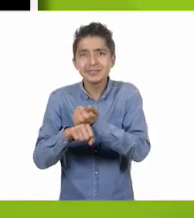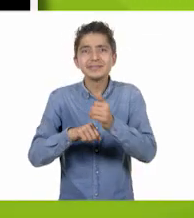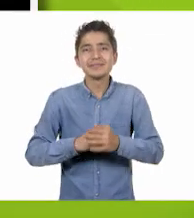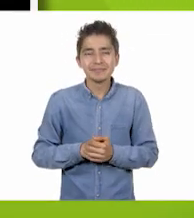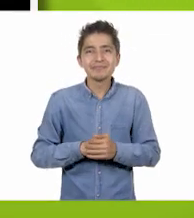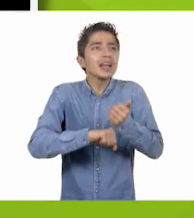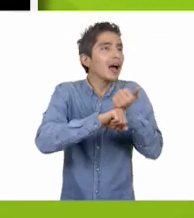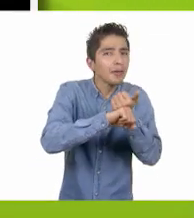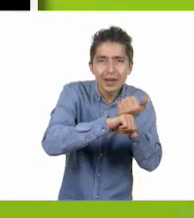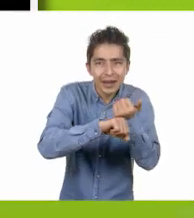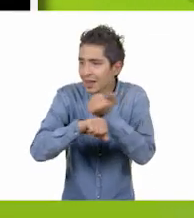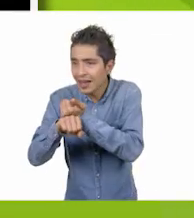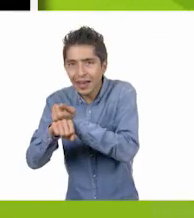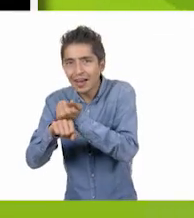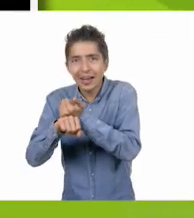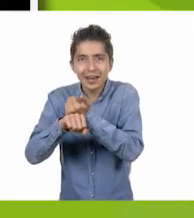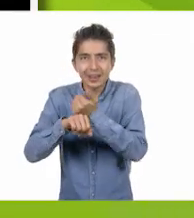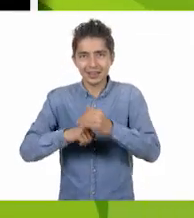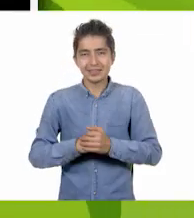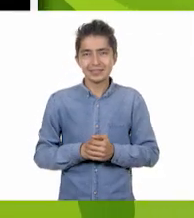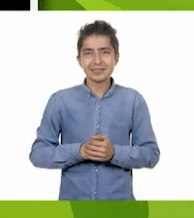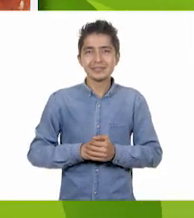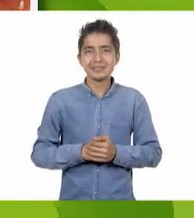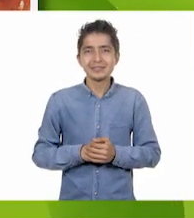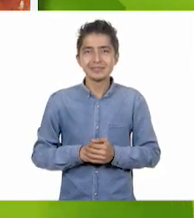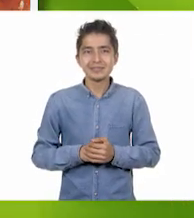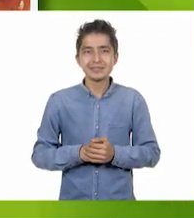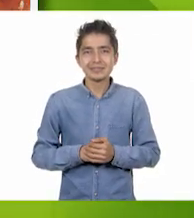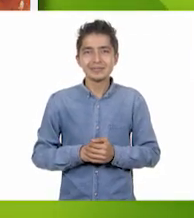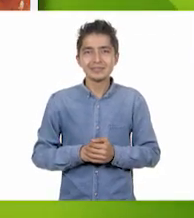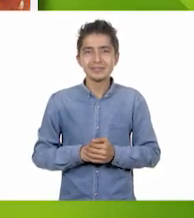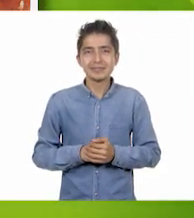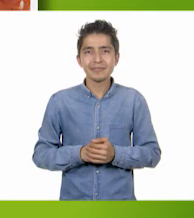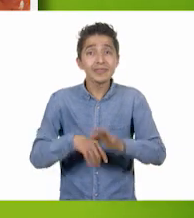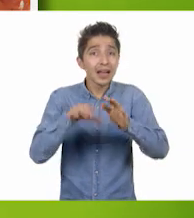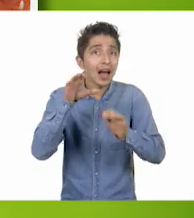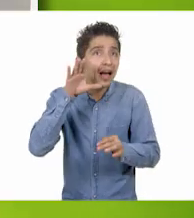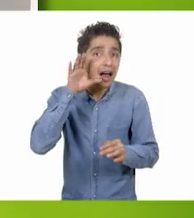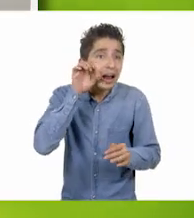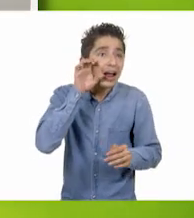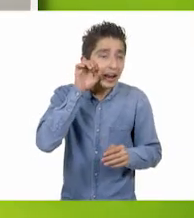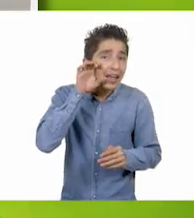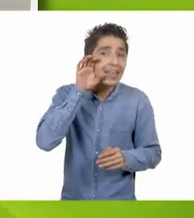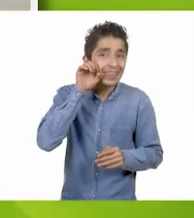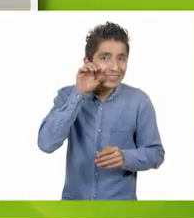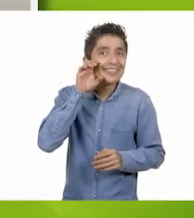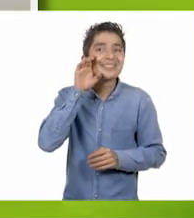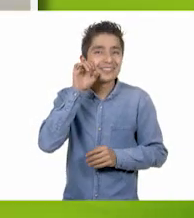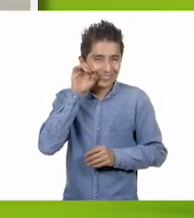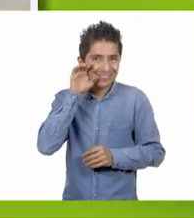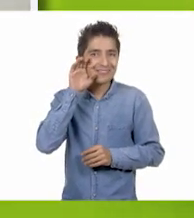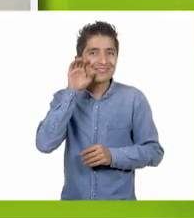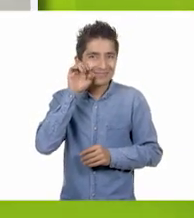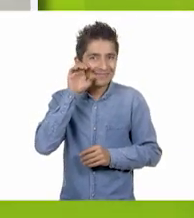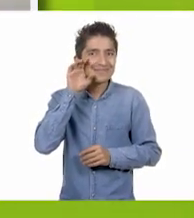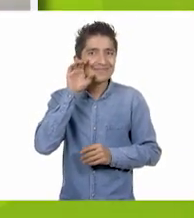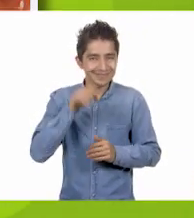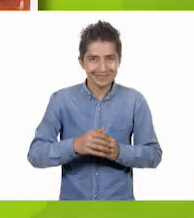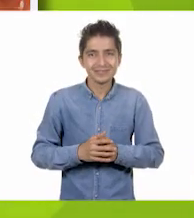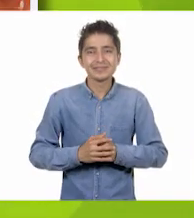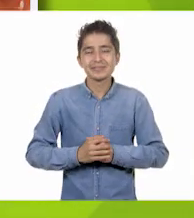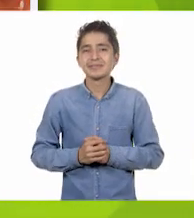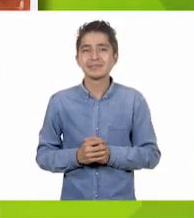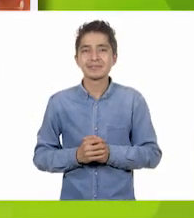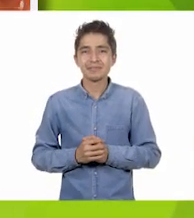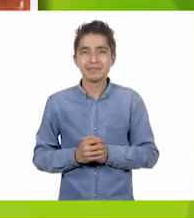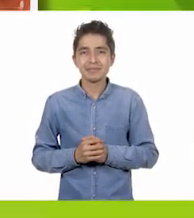Negro. Negro. Negro. Negro. Negro. Negro. Negro. Negro. Negro. Negro. Negro. Negro. Negro. Negro. Negro. Negro. Negro. Negro. Negro. Negro. Negro. Negro. Negro. Negro. Negro. Negro. Negro. Negro. Negro. Negro. Negro. Negro. Negro. Negro. Negro. Negro. Negro. Negro. Negro. Negro. Negro. Negro. Negro.